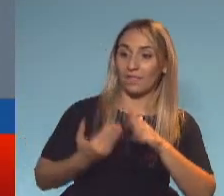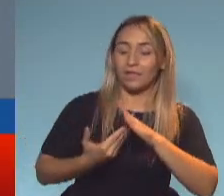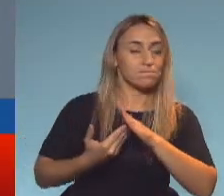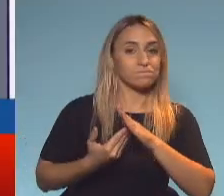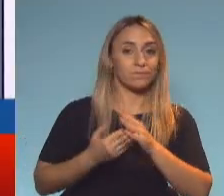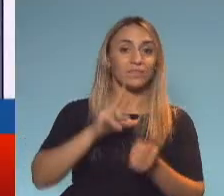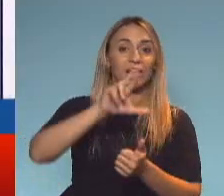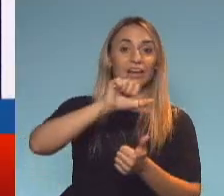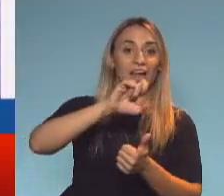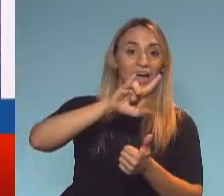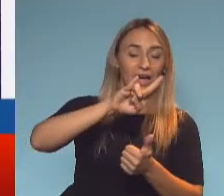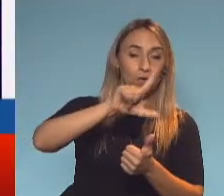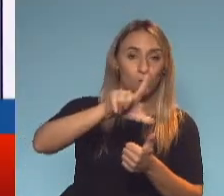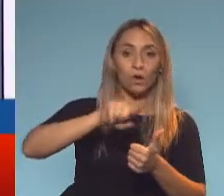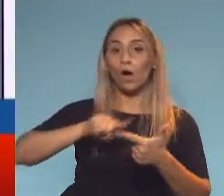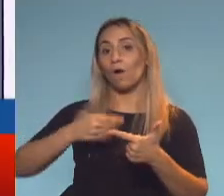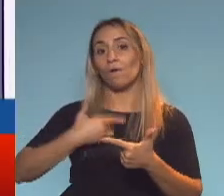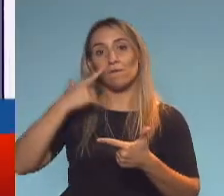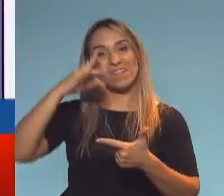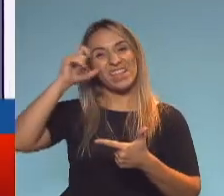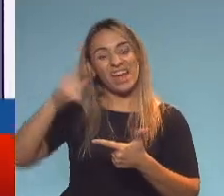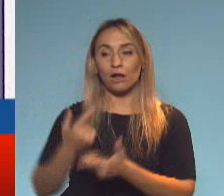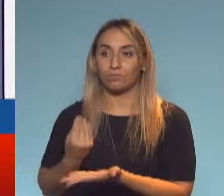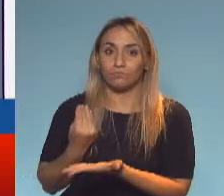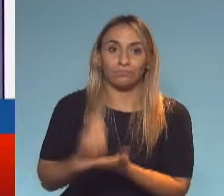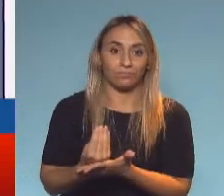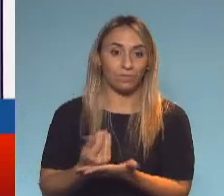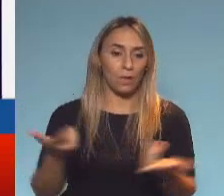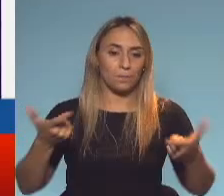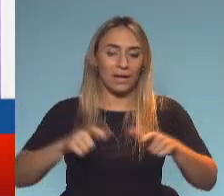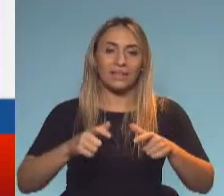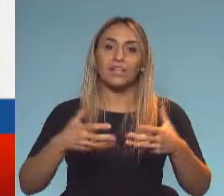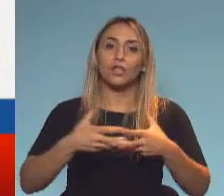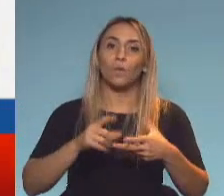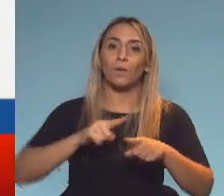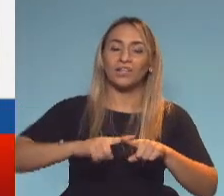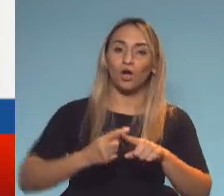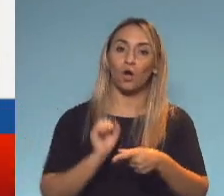Raúl Castro ni a Fidel Castro al frente del Partido Comunista, y lo que